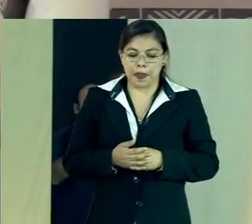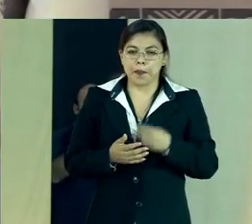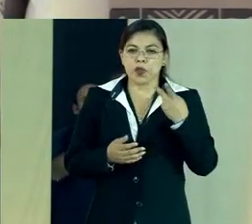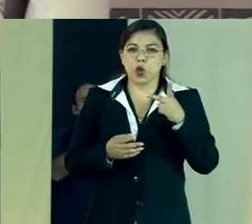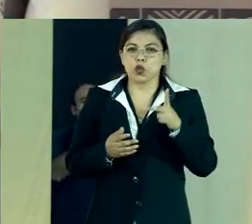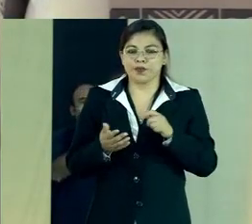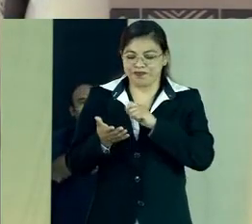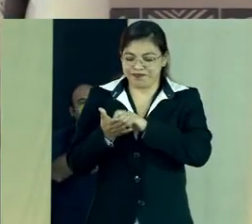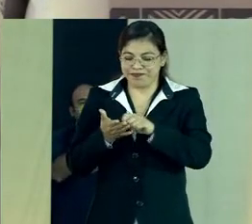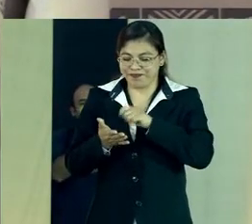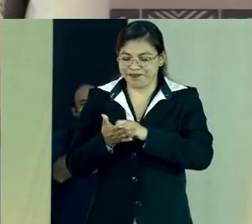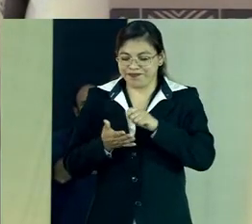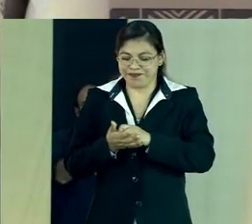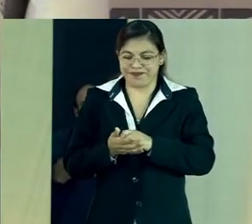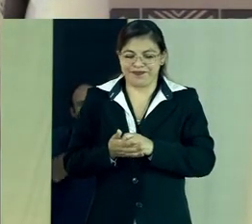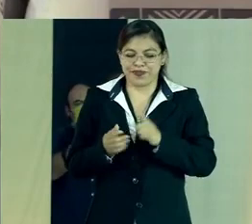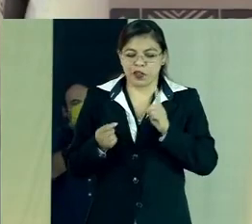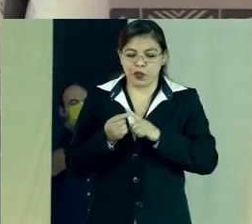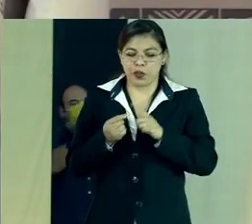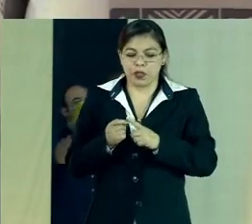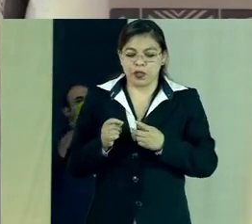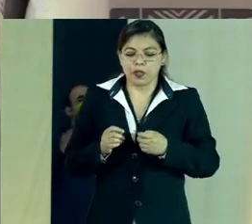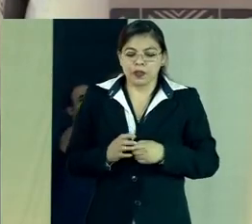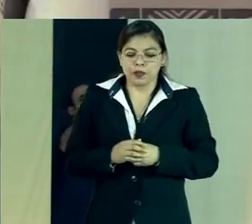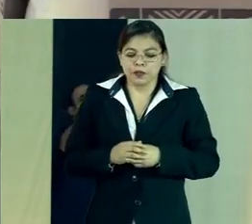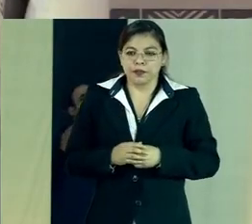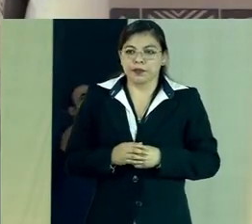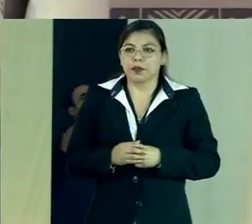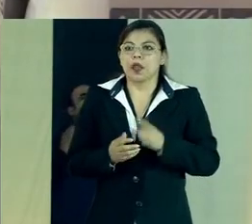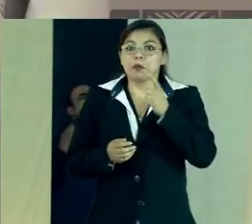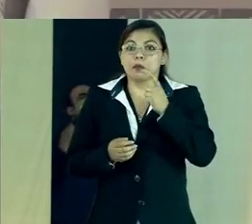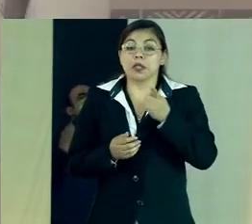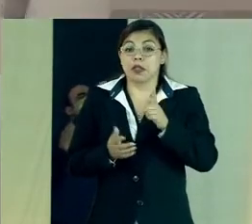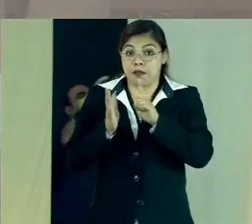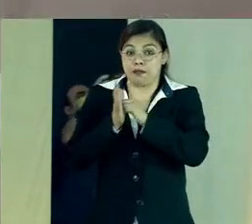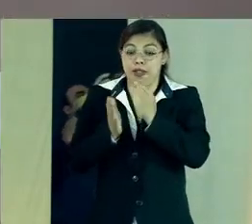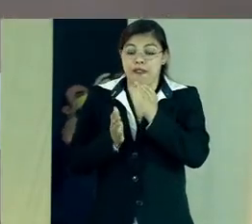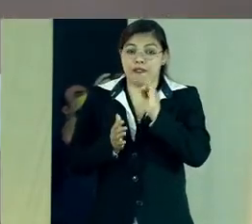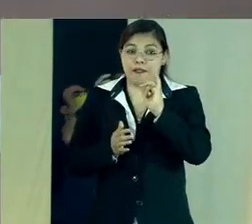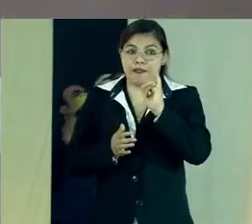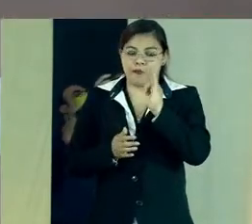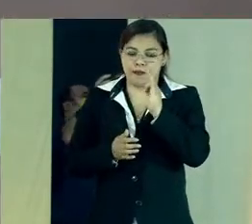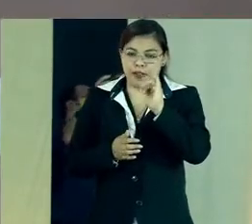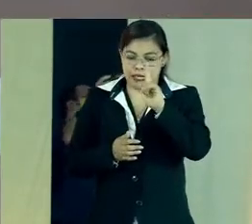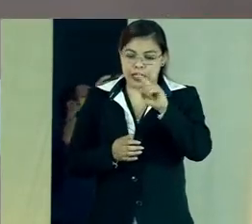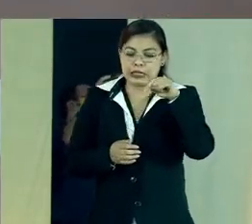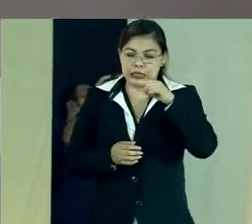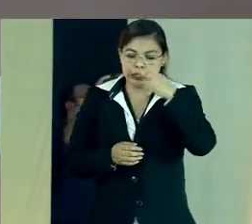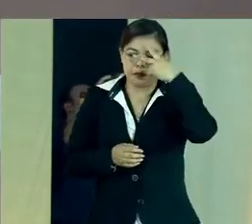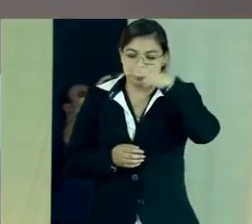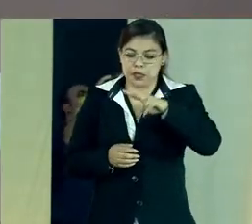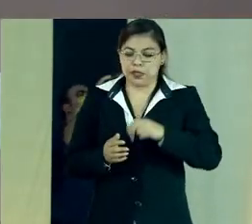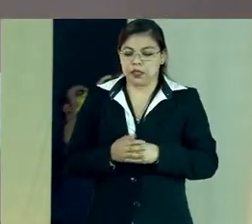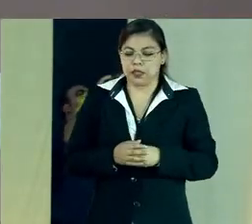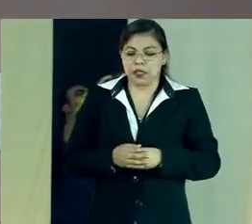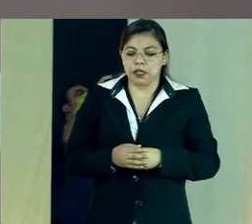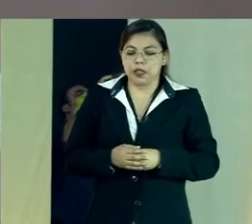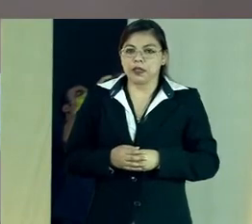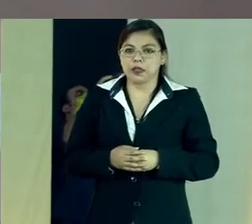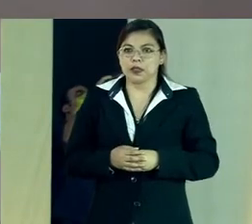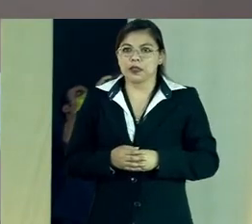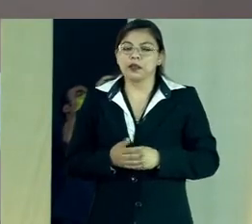papelitos es un conector participar en la feria del libro aquí en méxico el congo